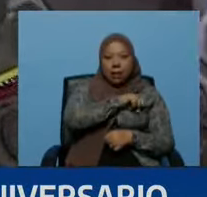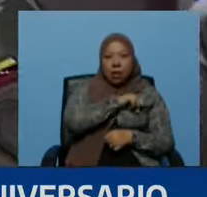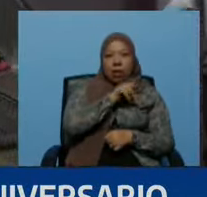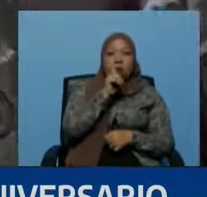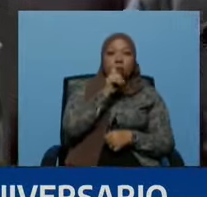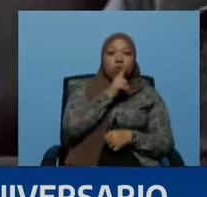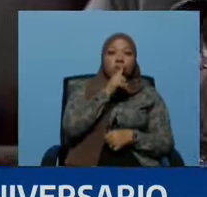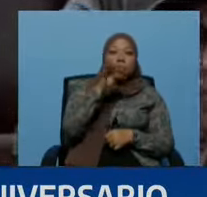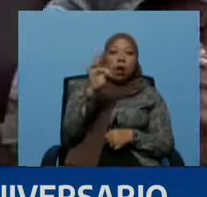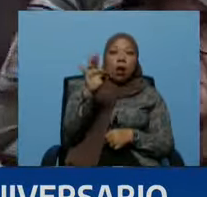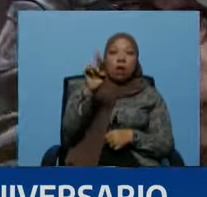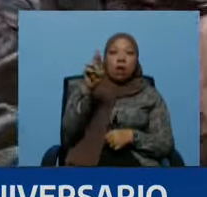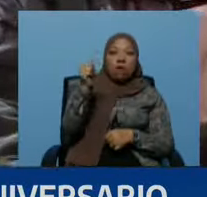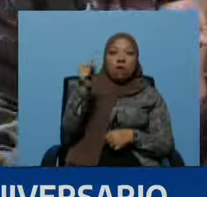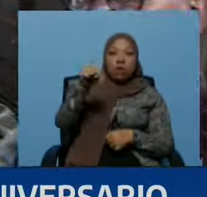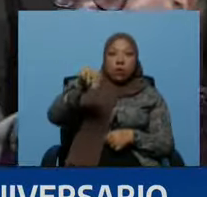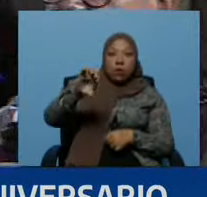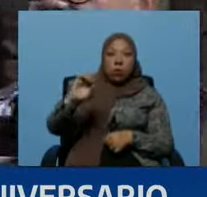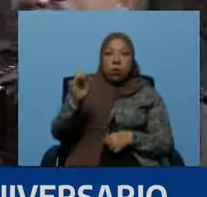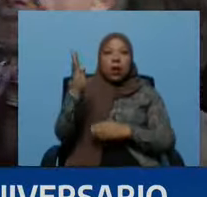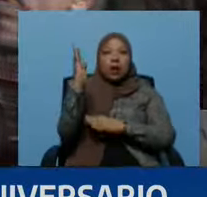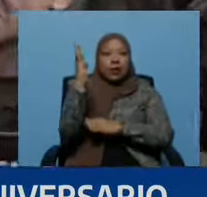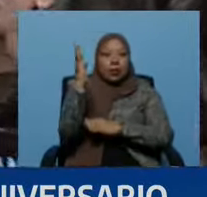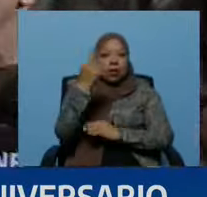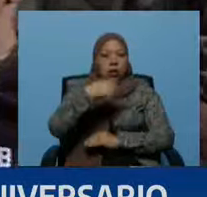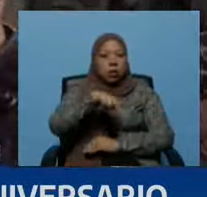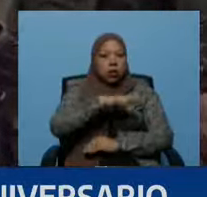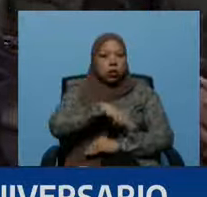y las sectas metidas en la Iglesia Católica